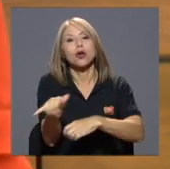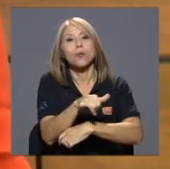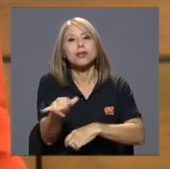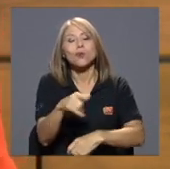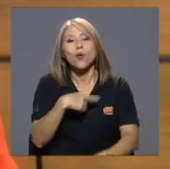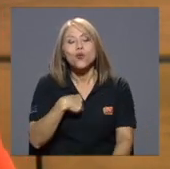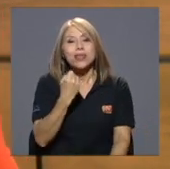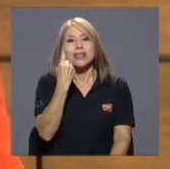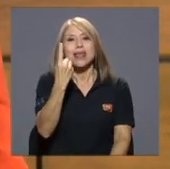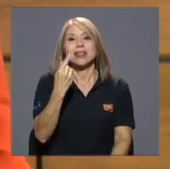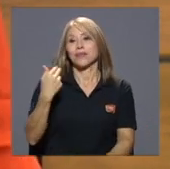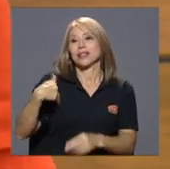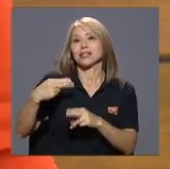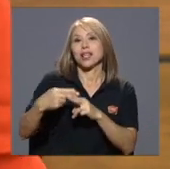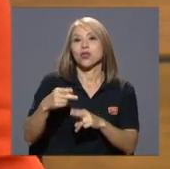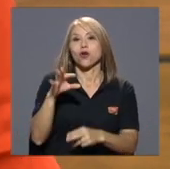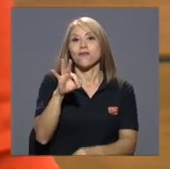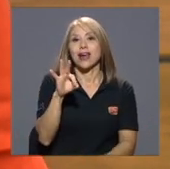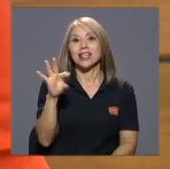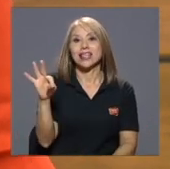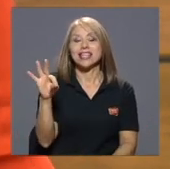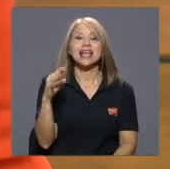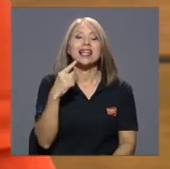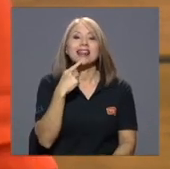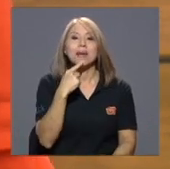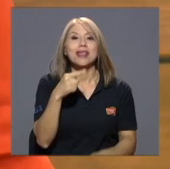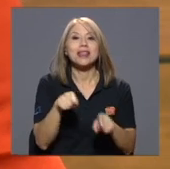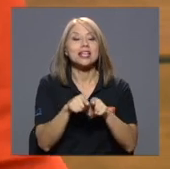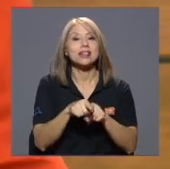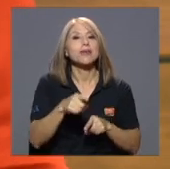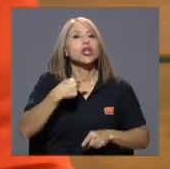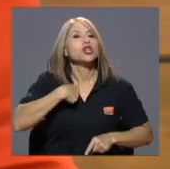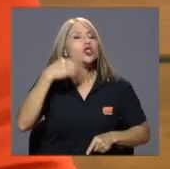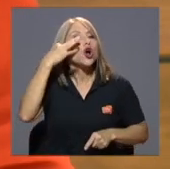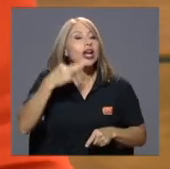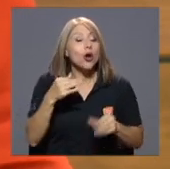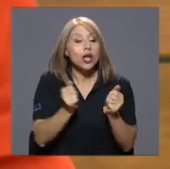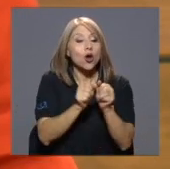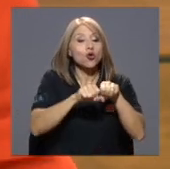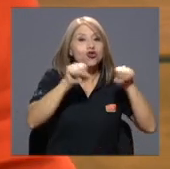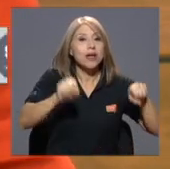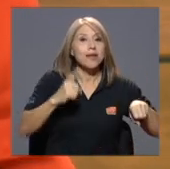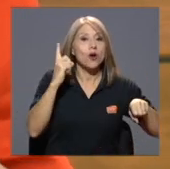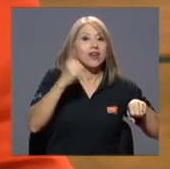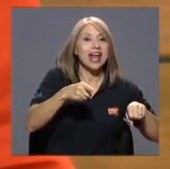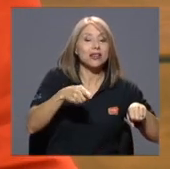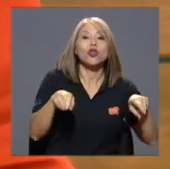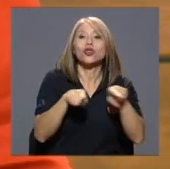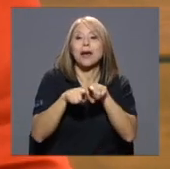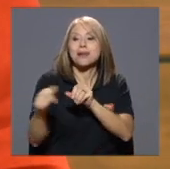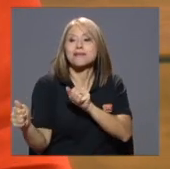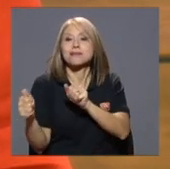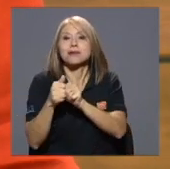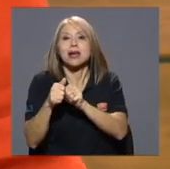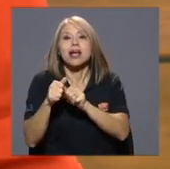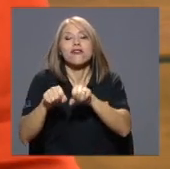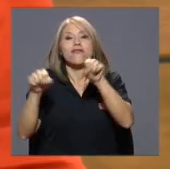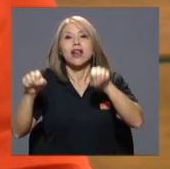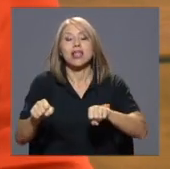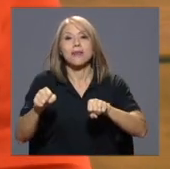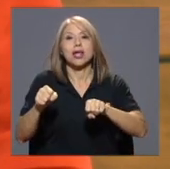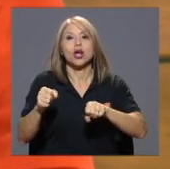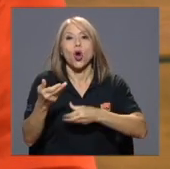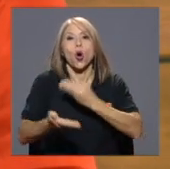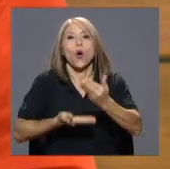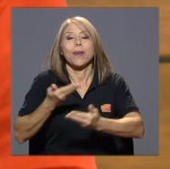hoy. El señor Farid Richard también nos dice, creo que deberíamos manejar, junto al régimen obligatorio, un régimen cooperativo semiprivado, con